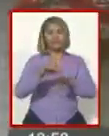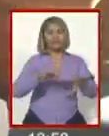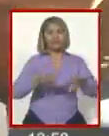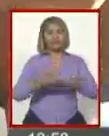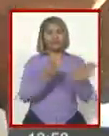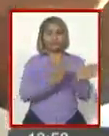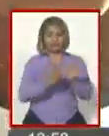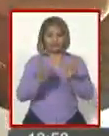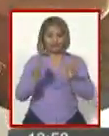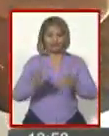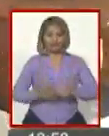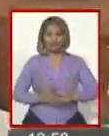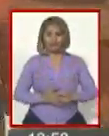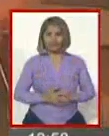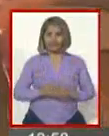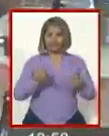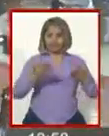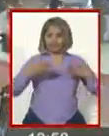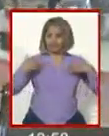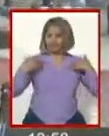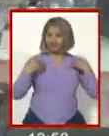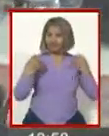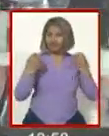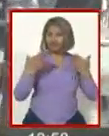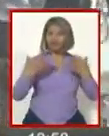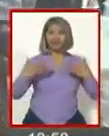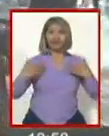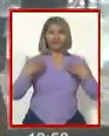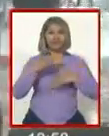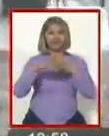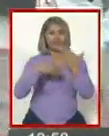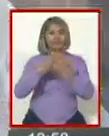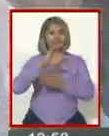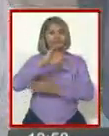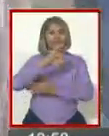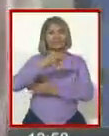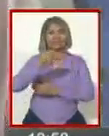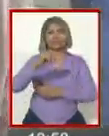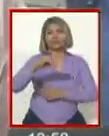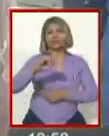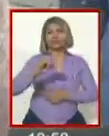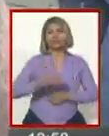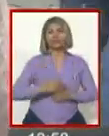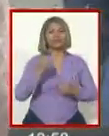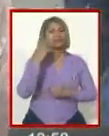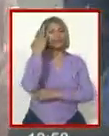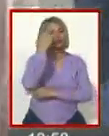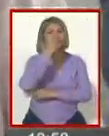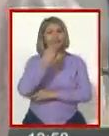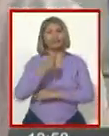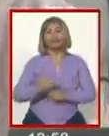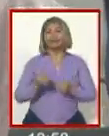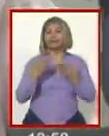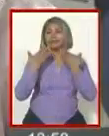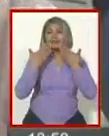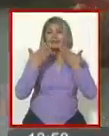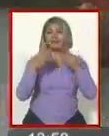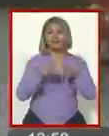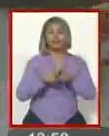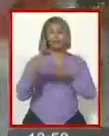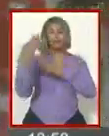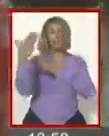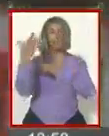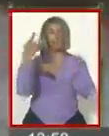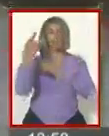hecho los organizadores. Muy felices, muchas felicidades a todos los chaqueños. Sí, muy lindo, muy agradecido a